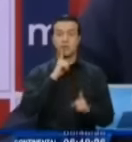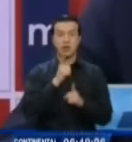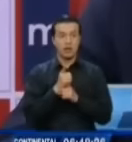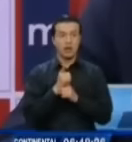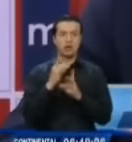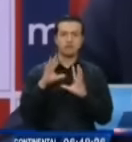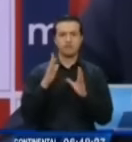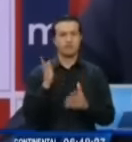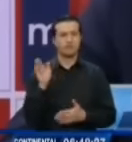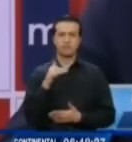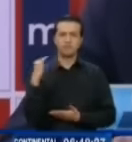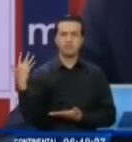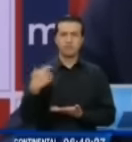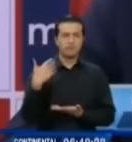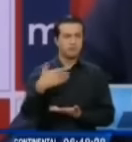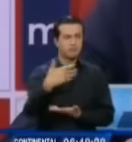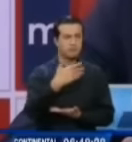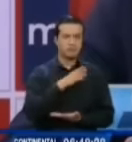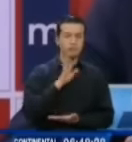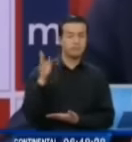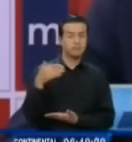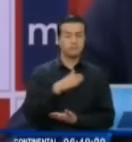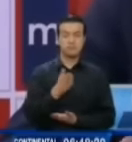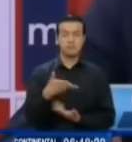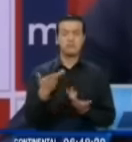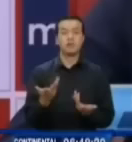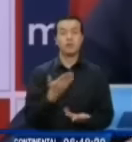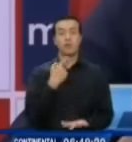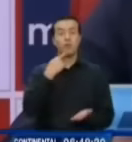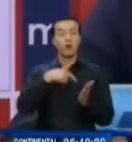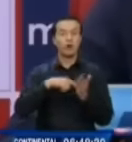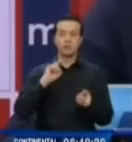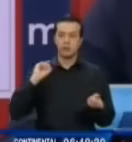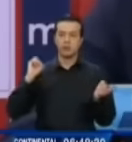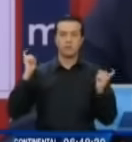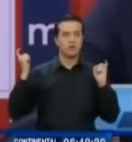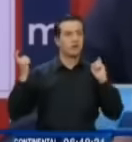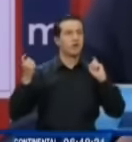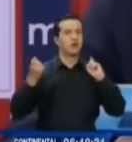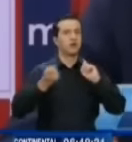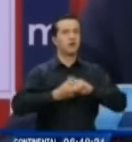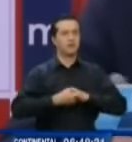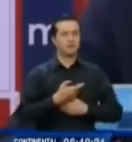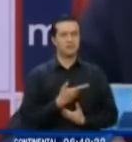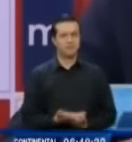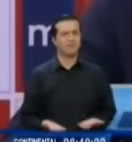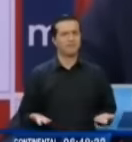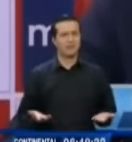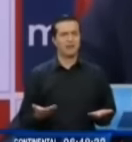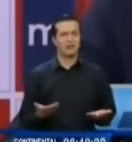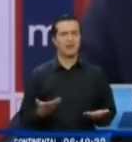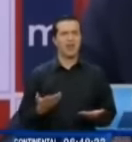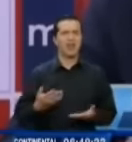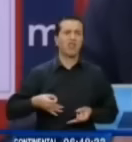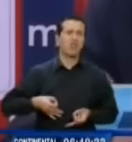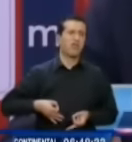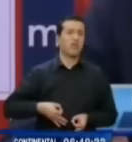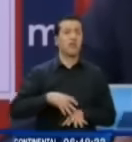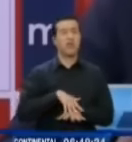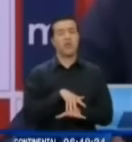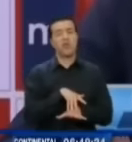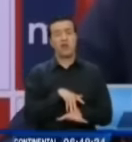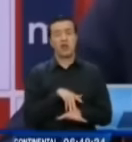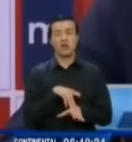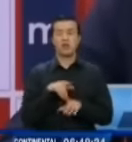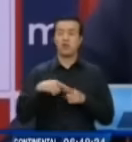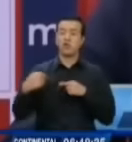de la pelota, se notó en la evolución del juego, en las transiciones. Hacíamos demasiado lento, el rival se